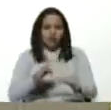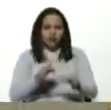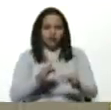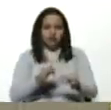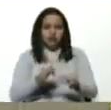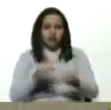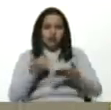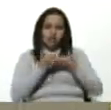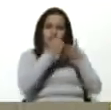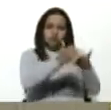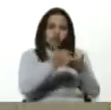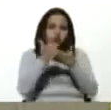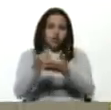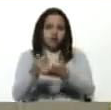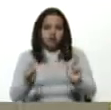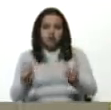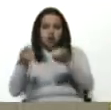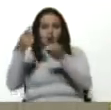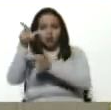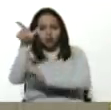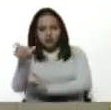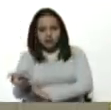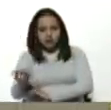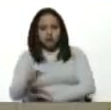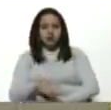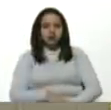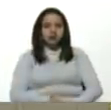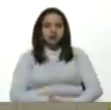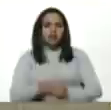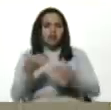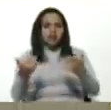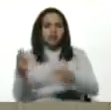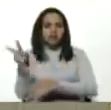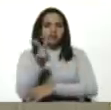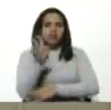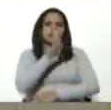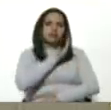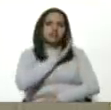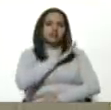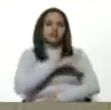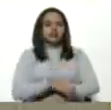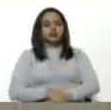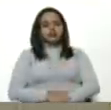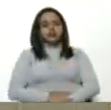terapéutico en la cura de otros pacientes. Ya Venezuela cuenta con